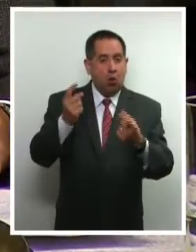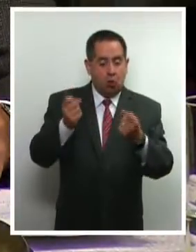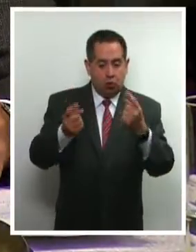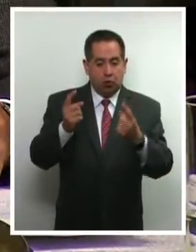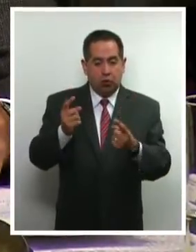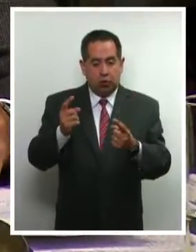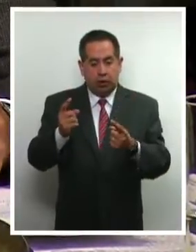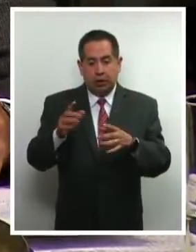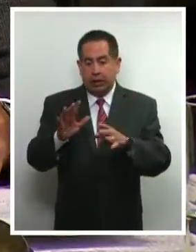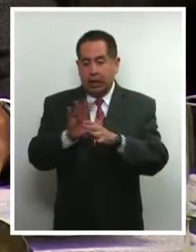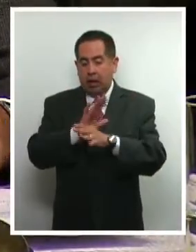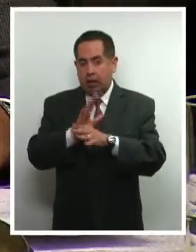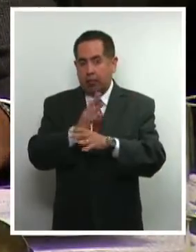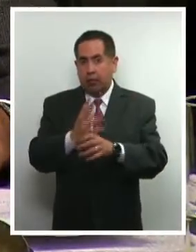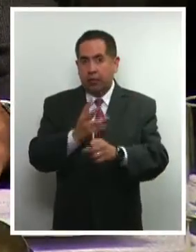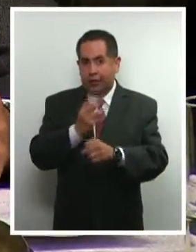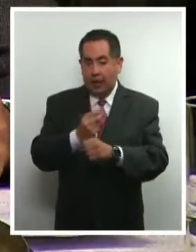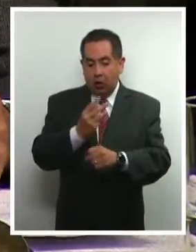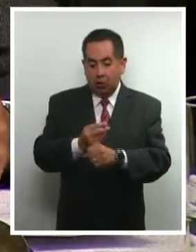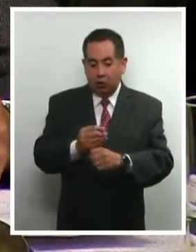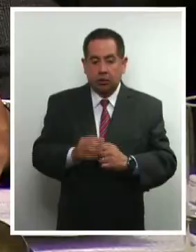ellos modificados.